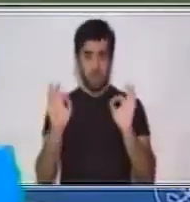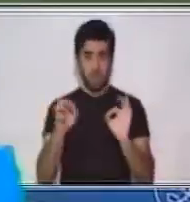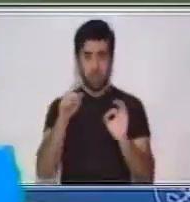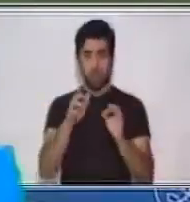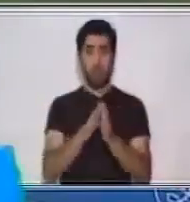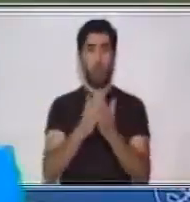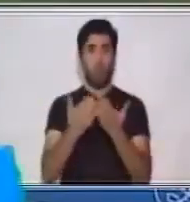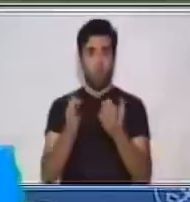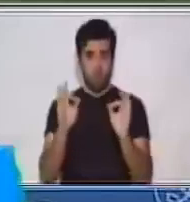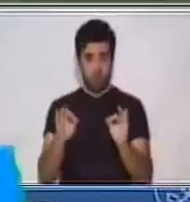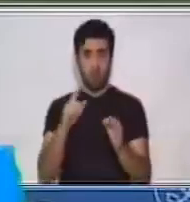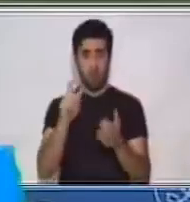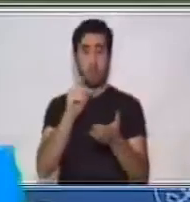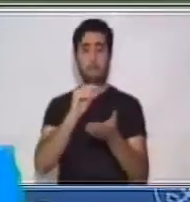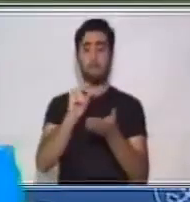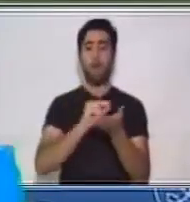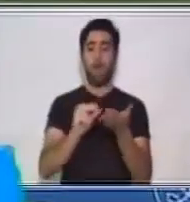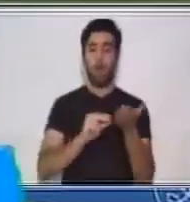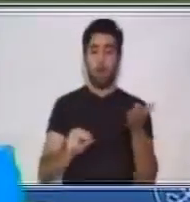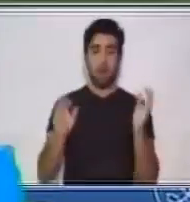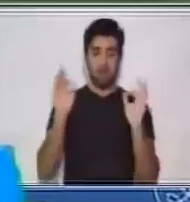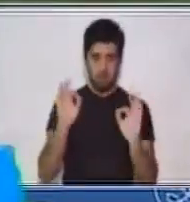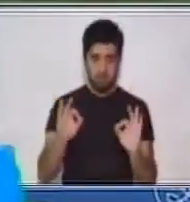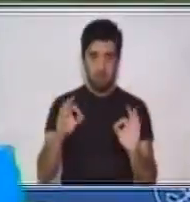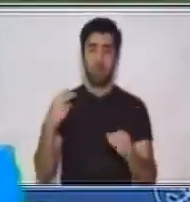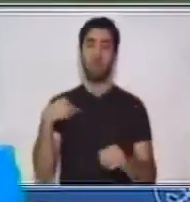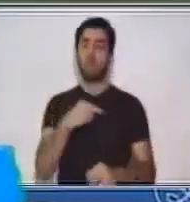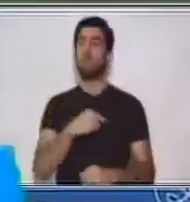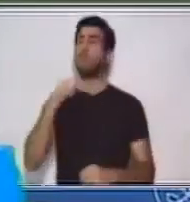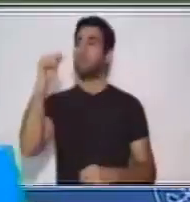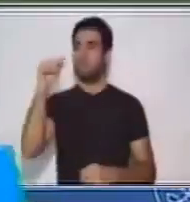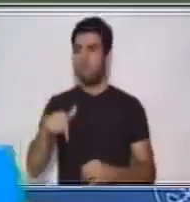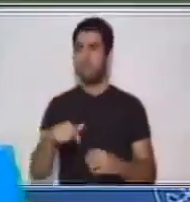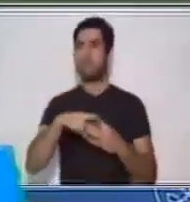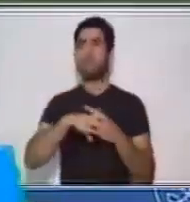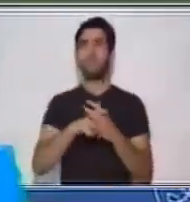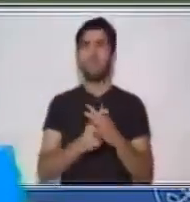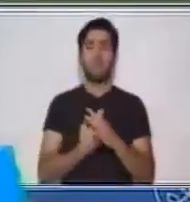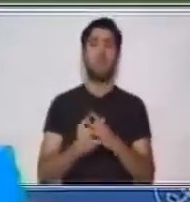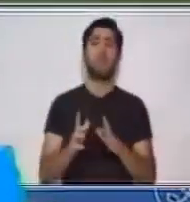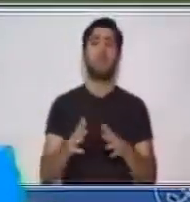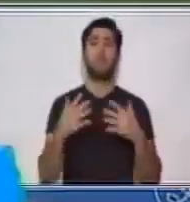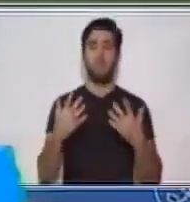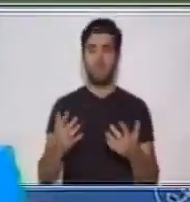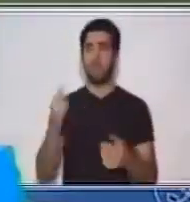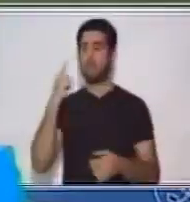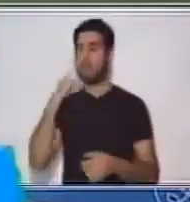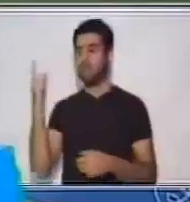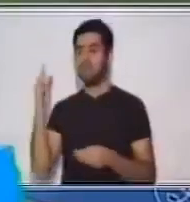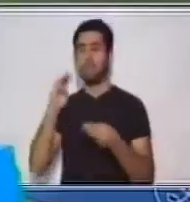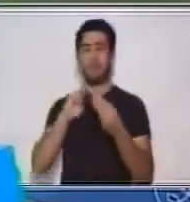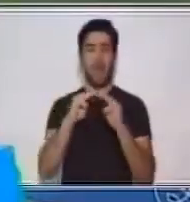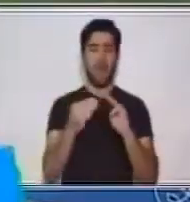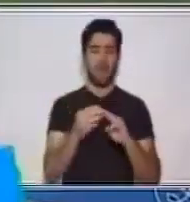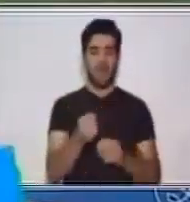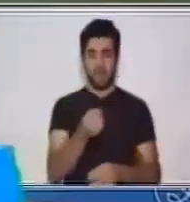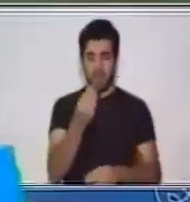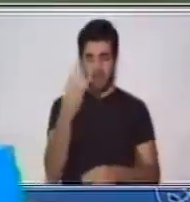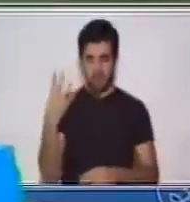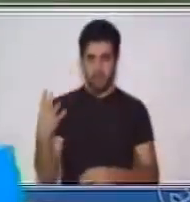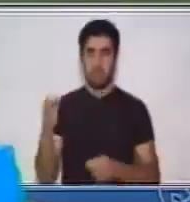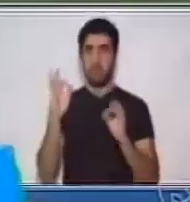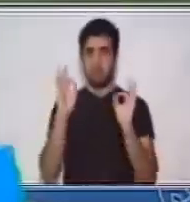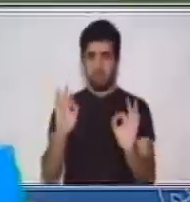lápiz, su borrador? Porque vamos a dar inicio al área de matemática. Vamos a